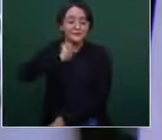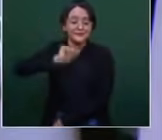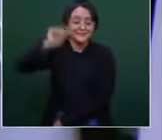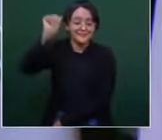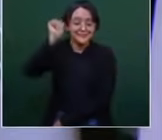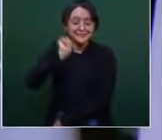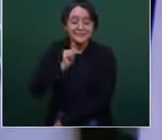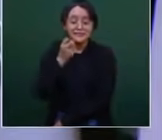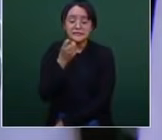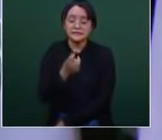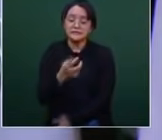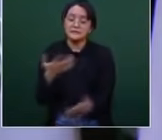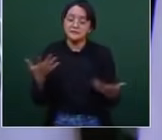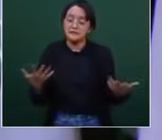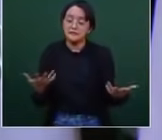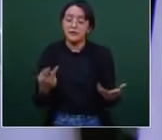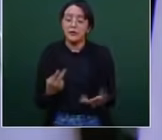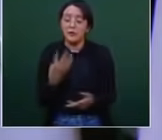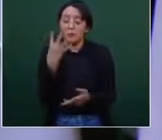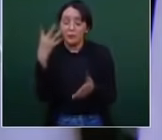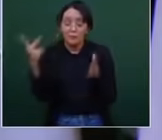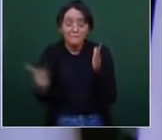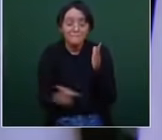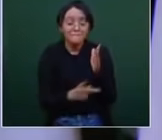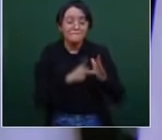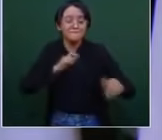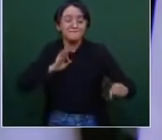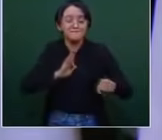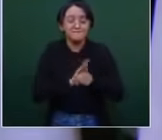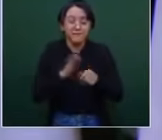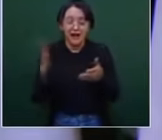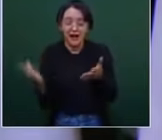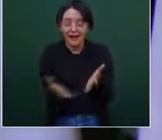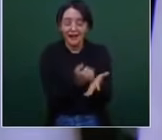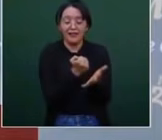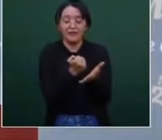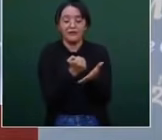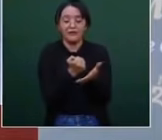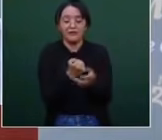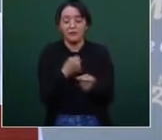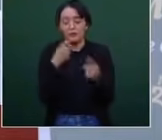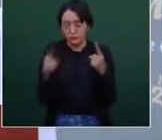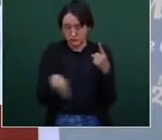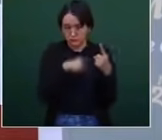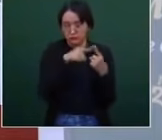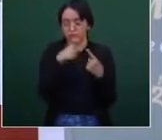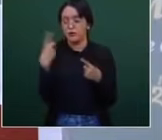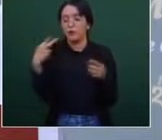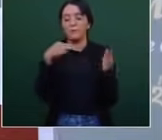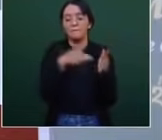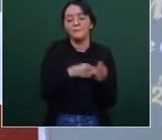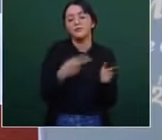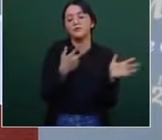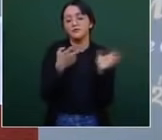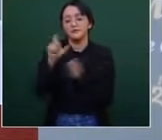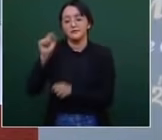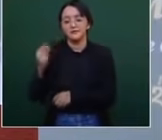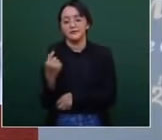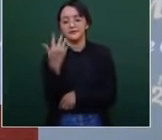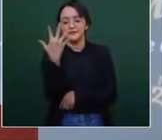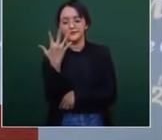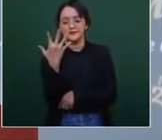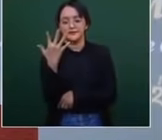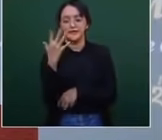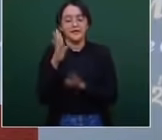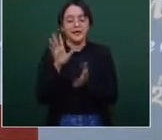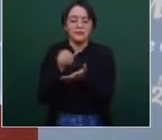veces heroico. Lo fue, como ya lo vimos, en 1825, cuando